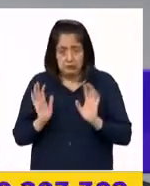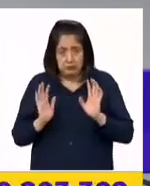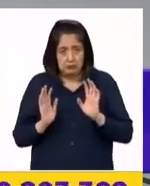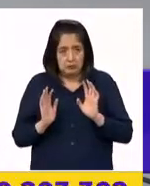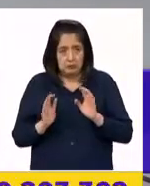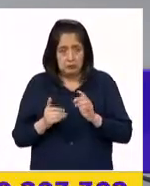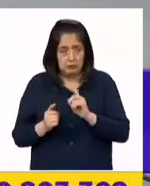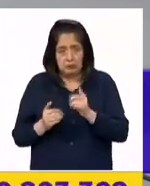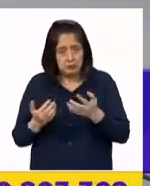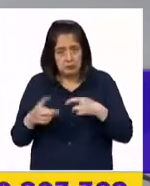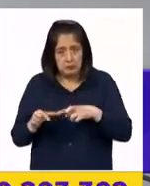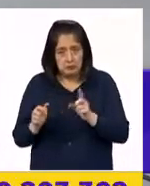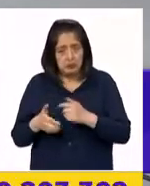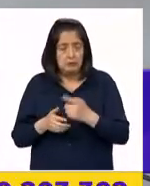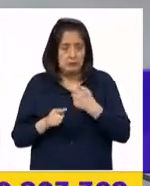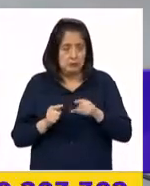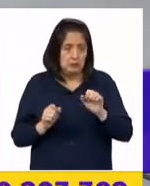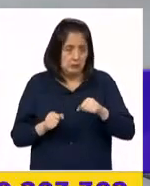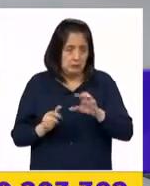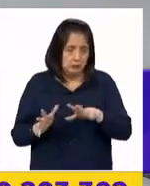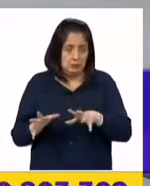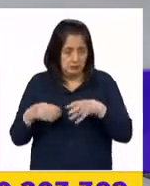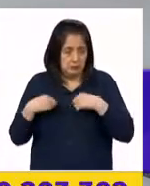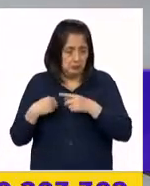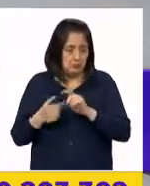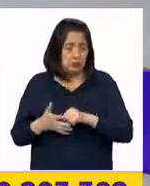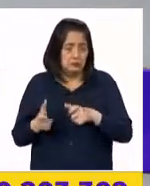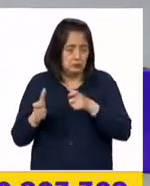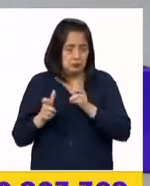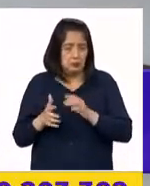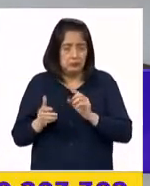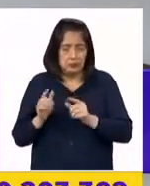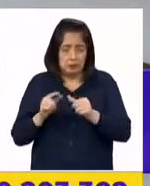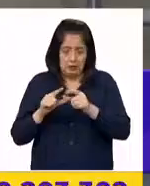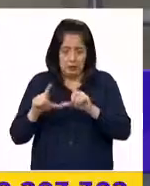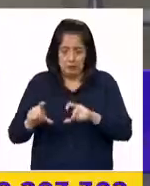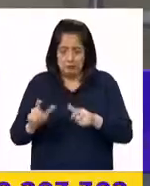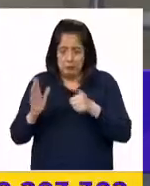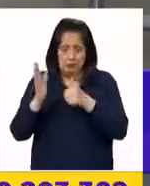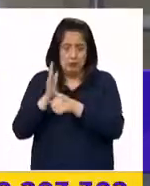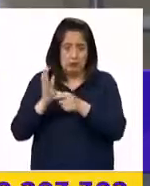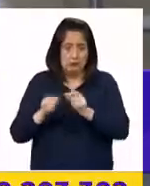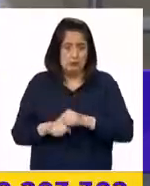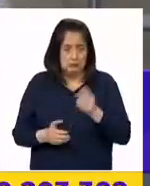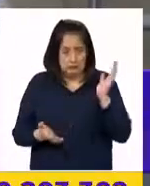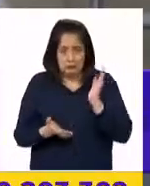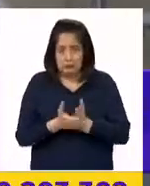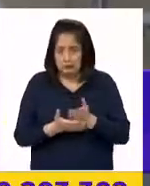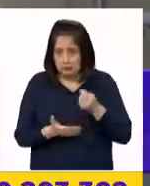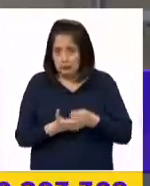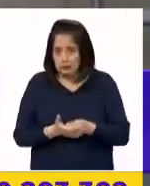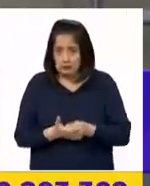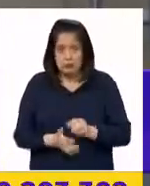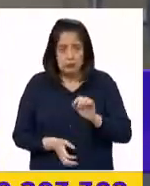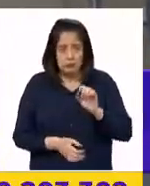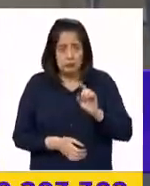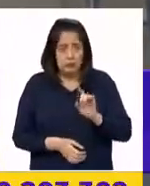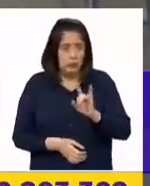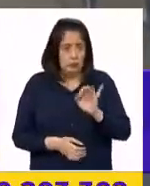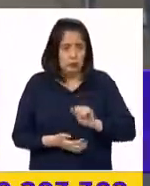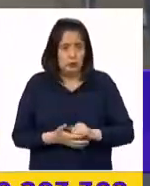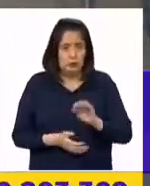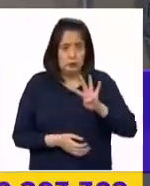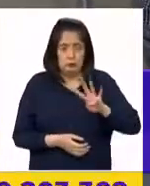Tiene 5 días para. Pero con consentimiento del consejo que lo estamos dejando pegado en la fachada. Pero una sanción, una multa de una UIT, son